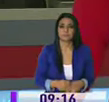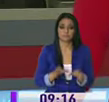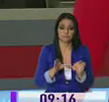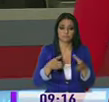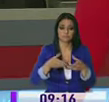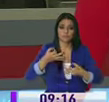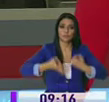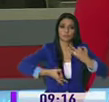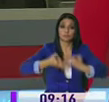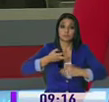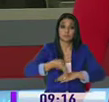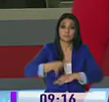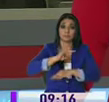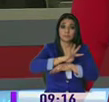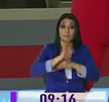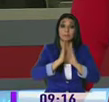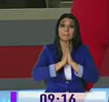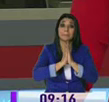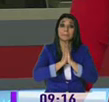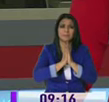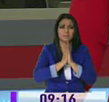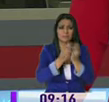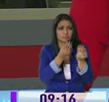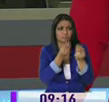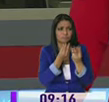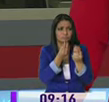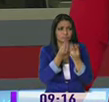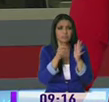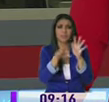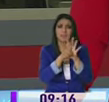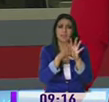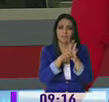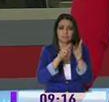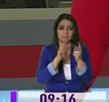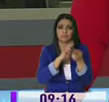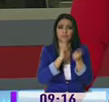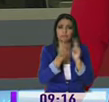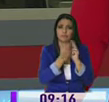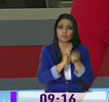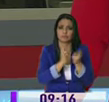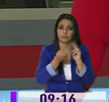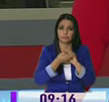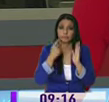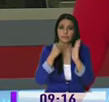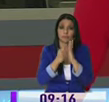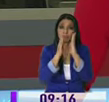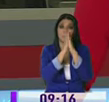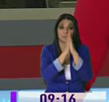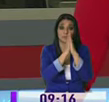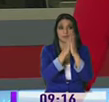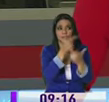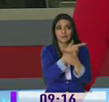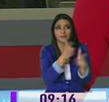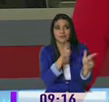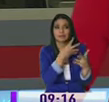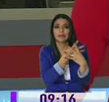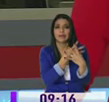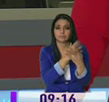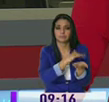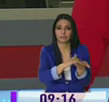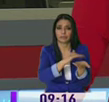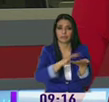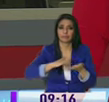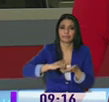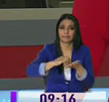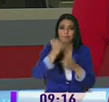justicia de la asamblea nacional pidió conocimiento de varias leyes y reformas entre ellas los pedidos de amnistía propuestos por la conaie la